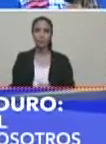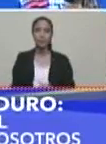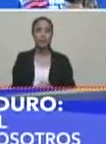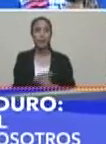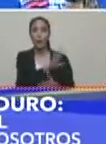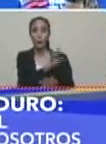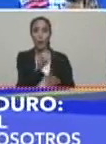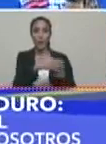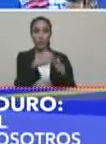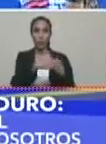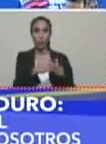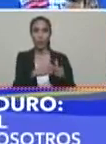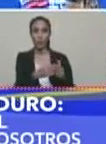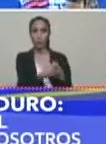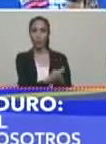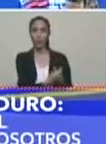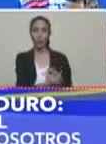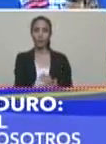$40.